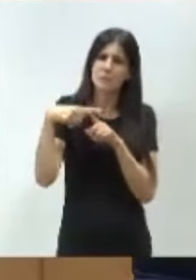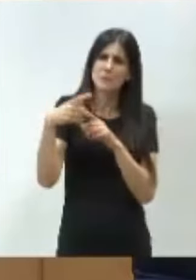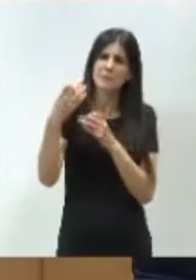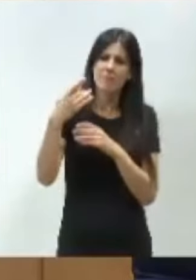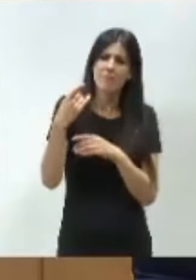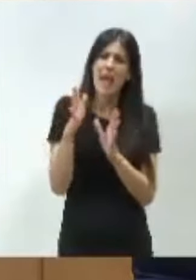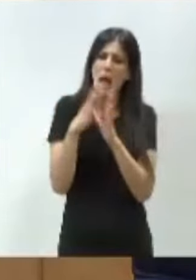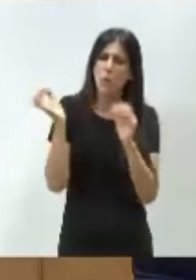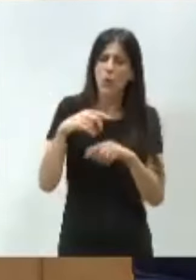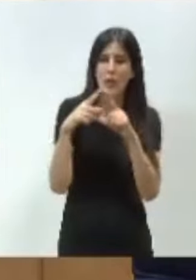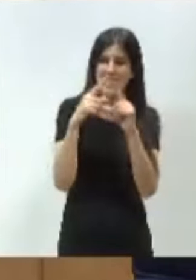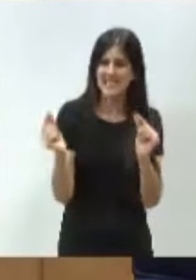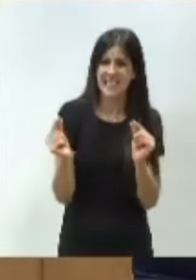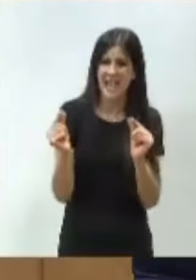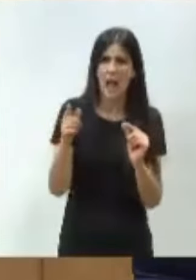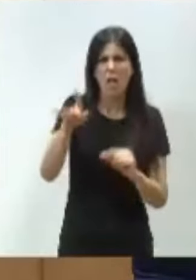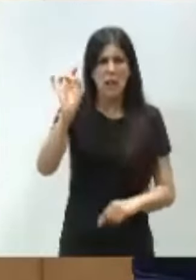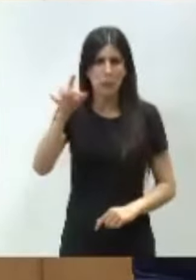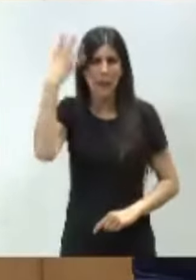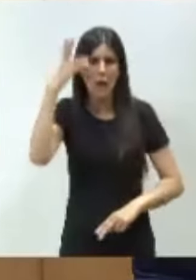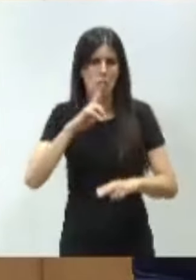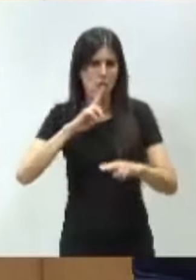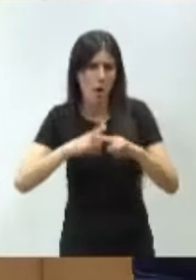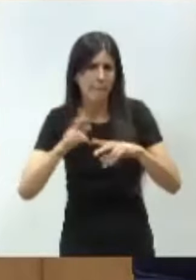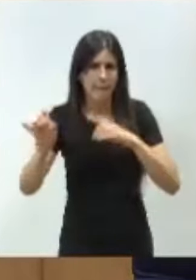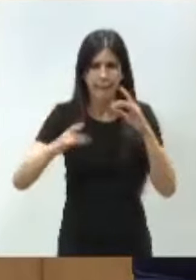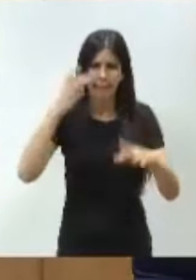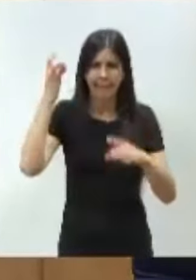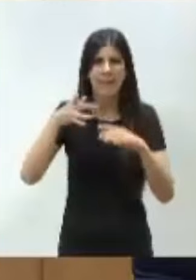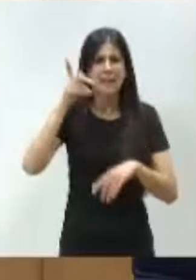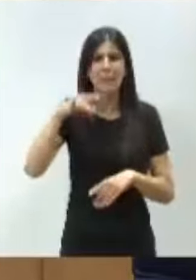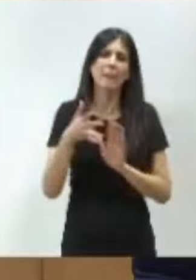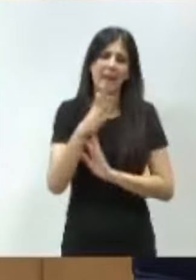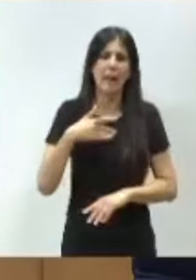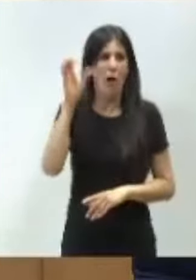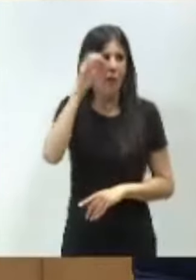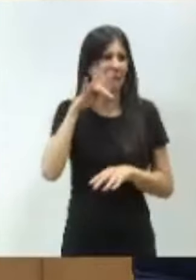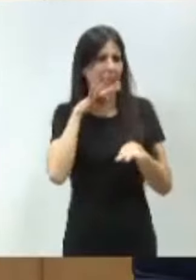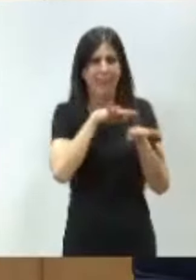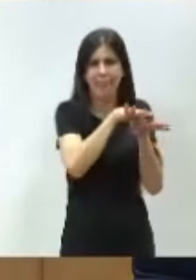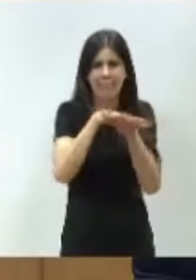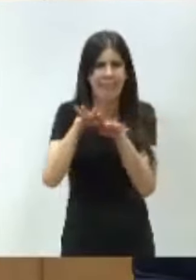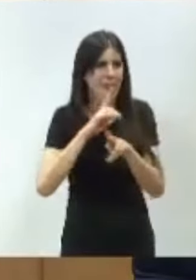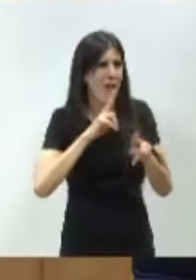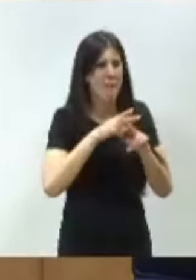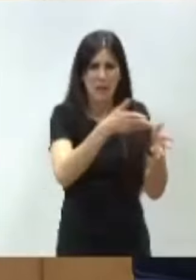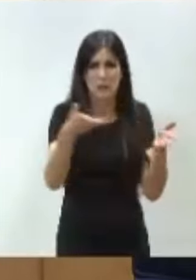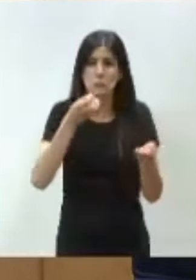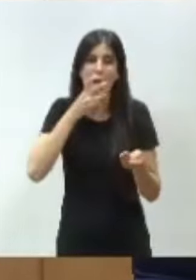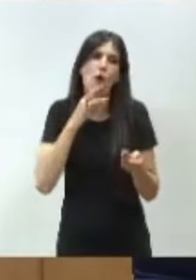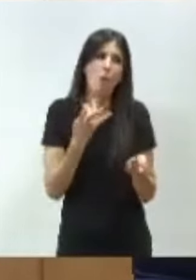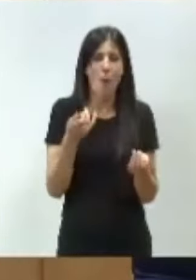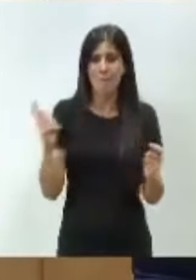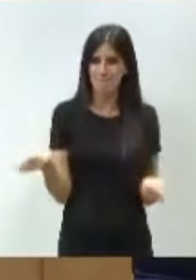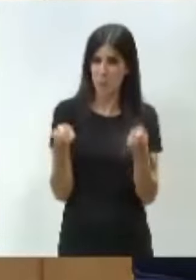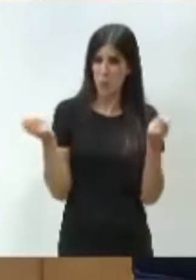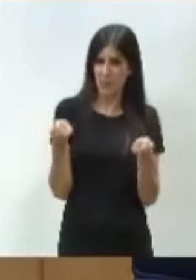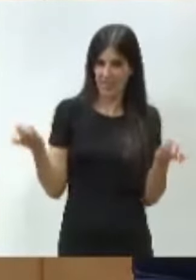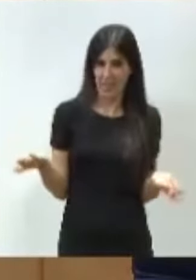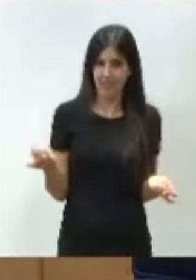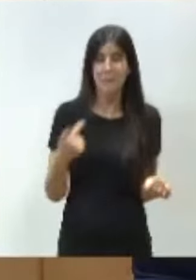acuerdo con Esquerra. Ustedes se inventan nombres y, bueno, pues tratan de instalarlos en la opinión pública. Está bien como ejercicio de marketing, pero